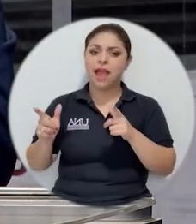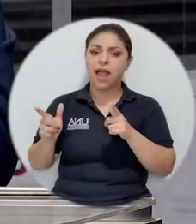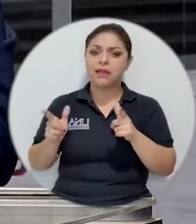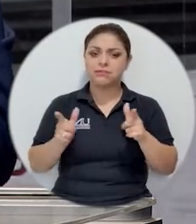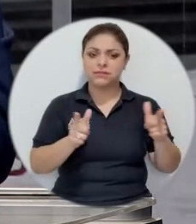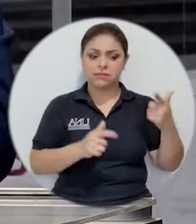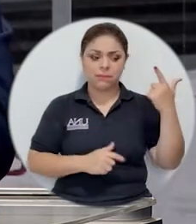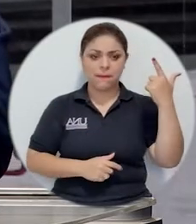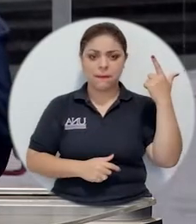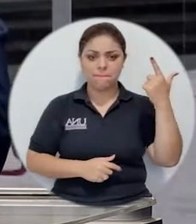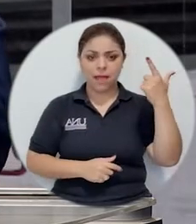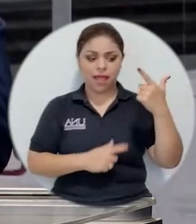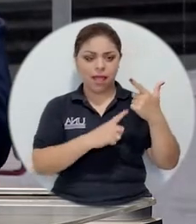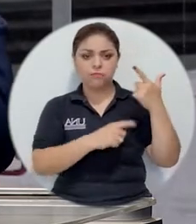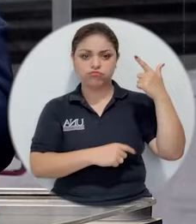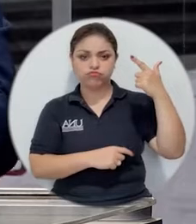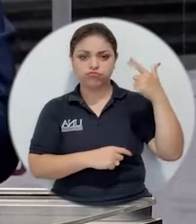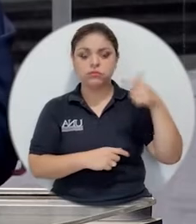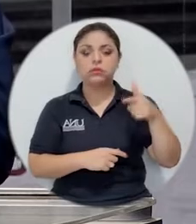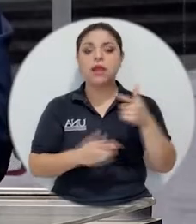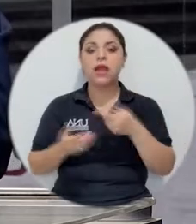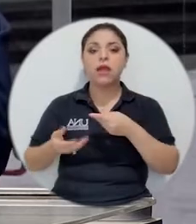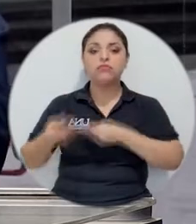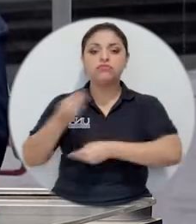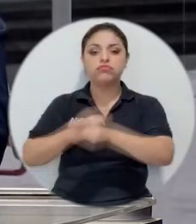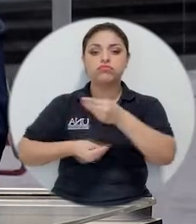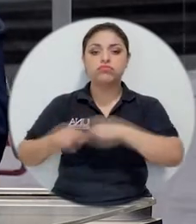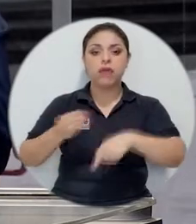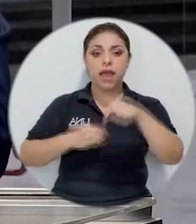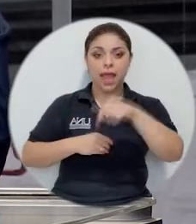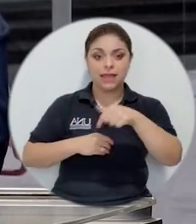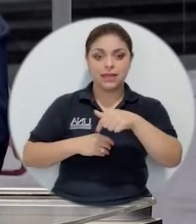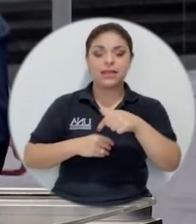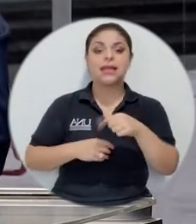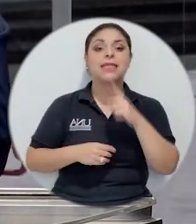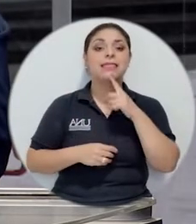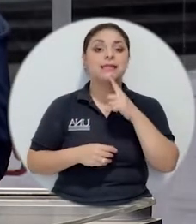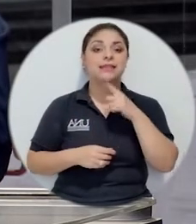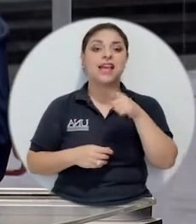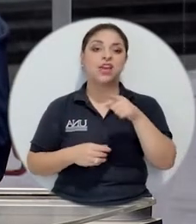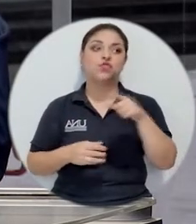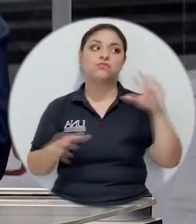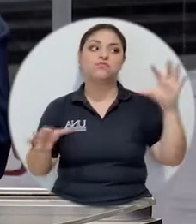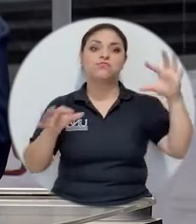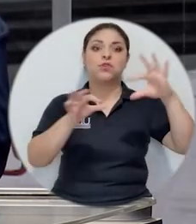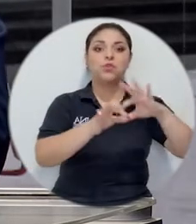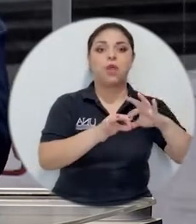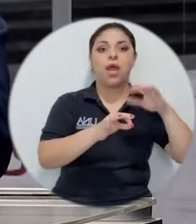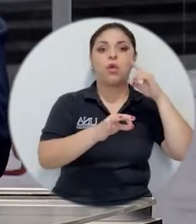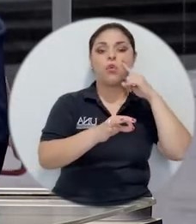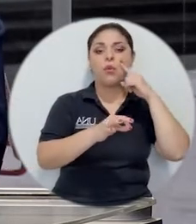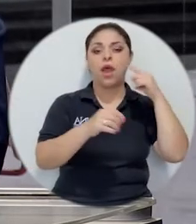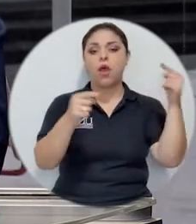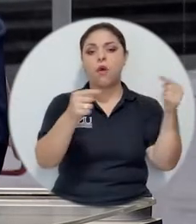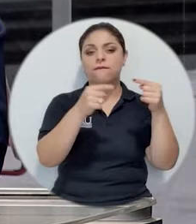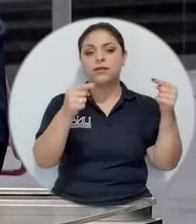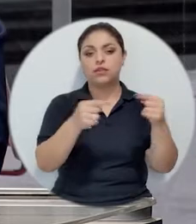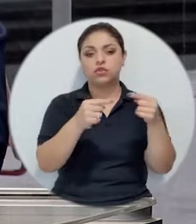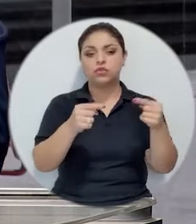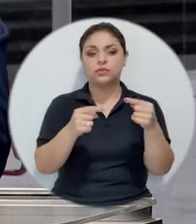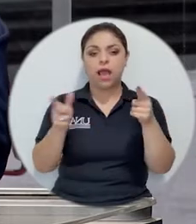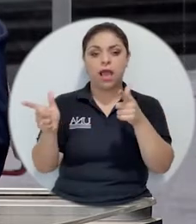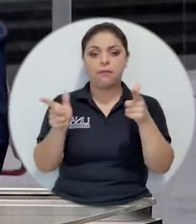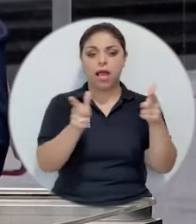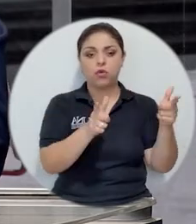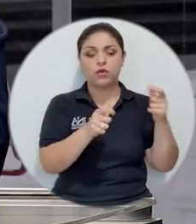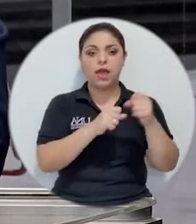parte de las armas que se trasiegan en la región tenían una motivación vinculadas, por ejemplo, con los conflictos armados en la década de los 90, o